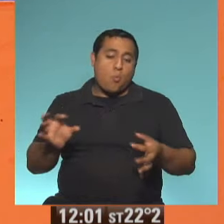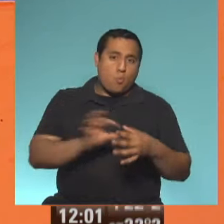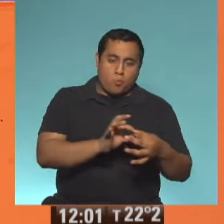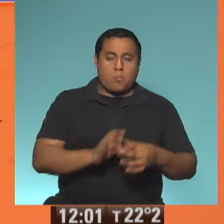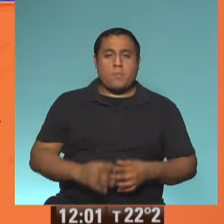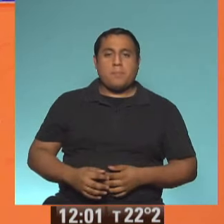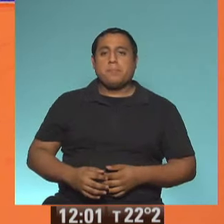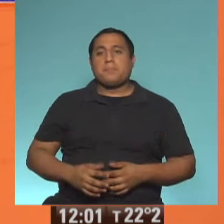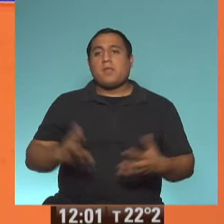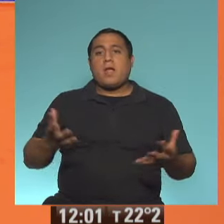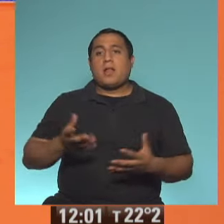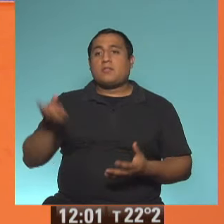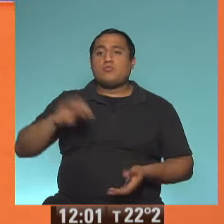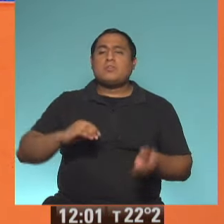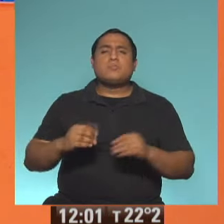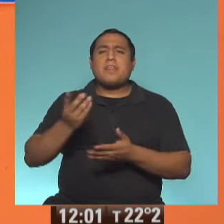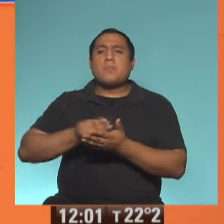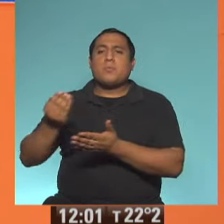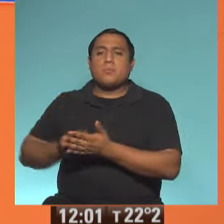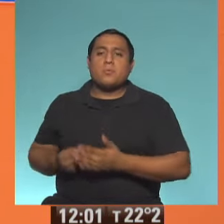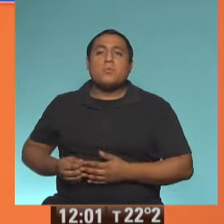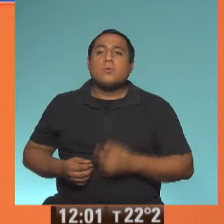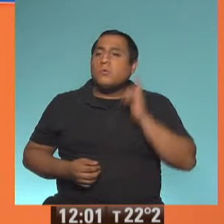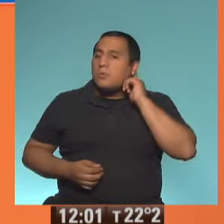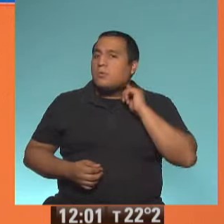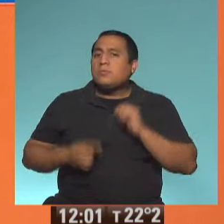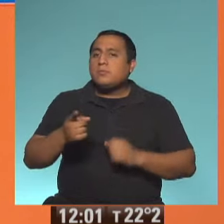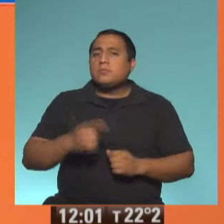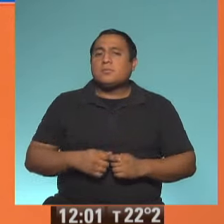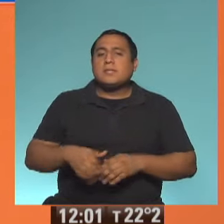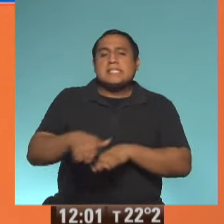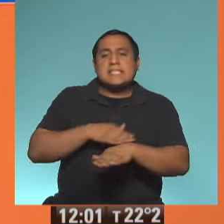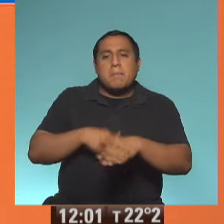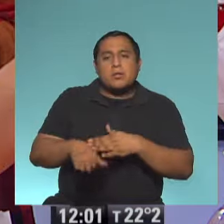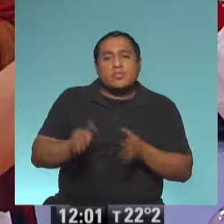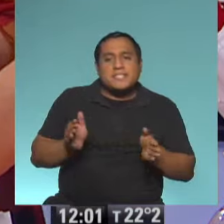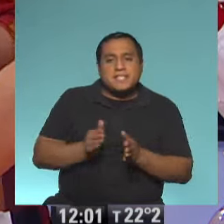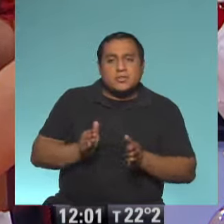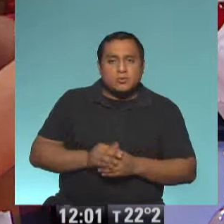Y ahora... Y se sumó, miren, qué imágenes. Tenemos un... zapato chiquito.